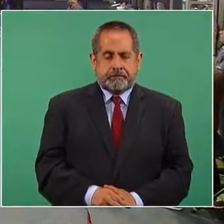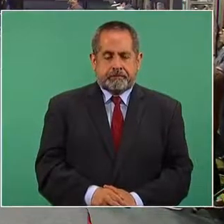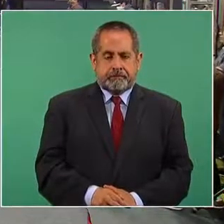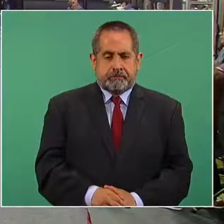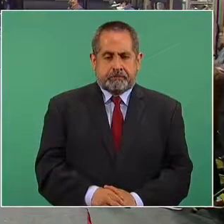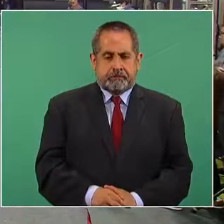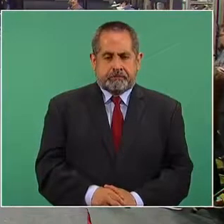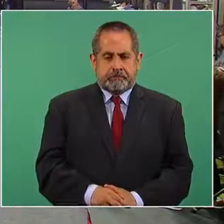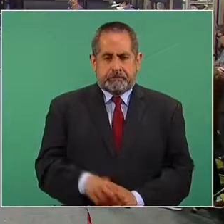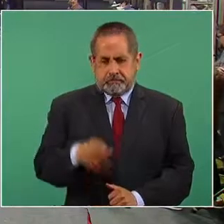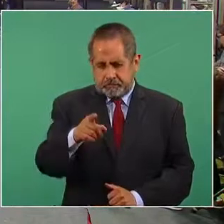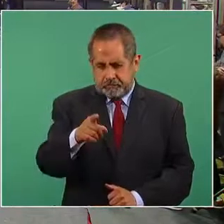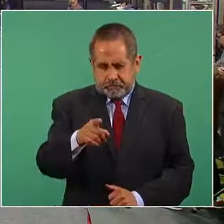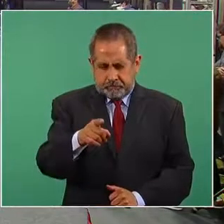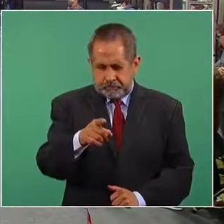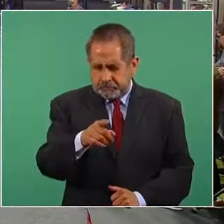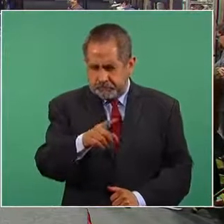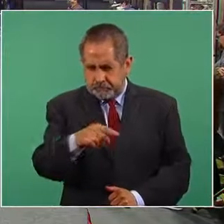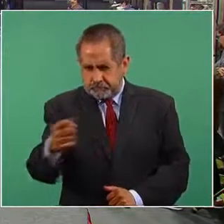A ver, pero es que,